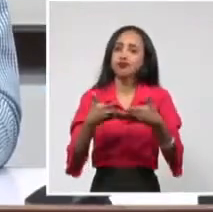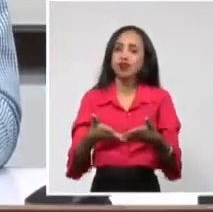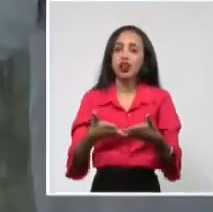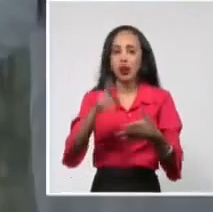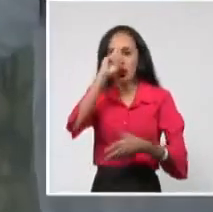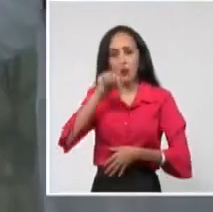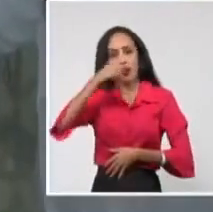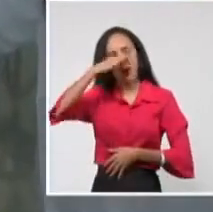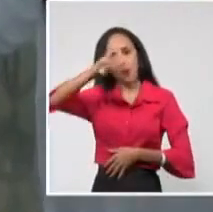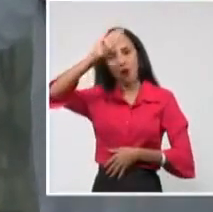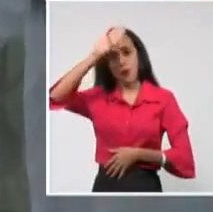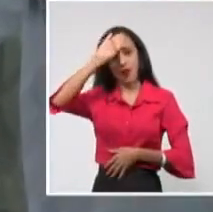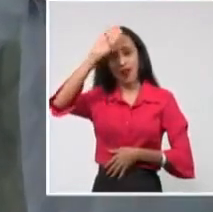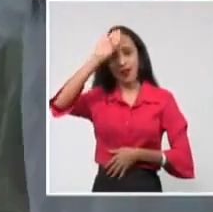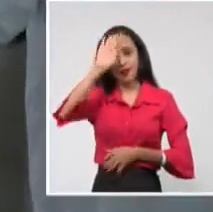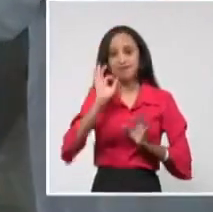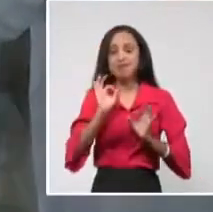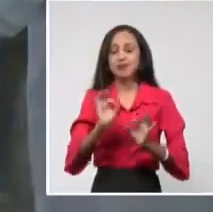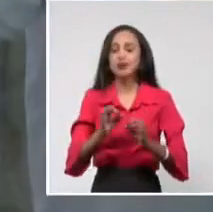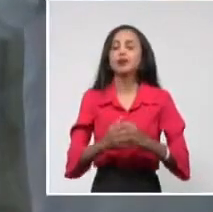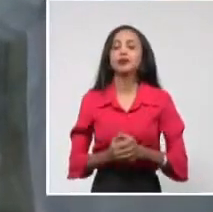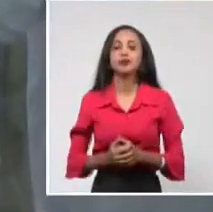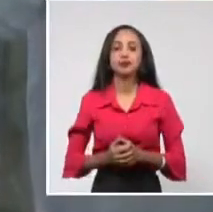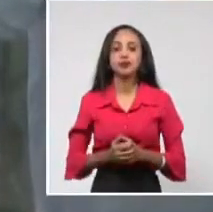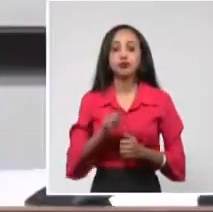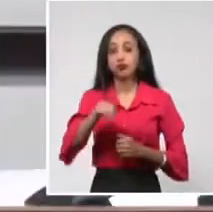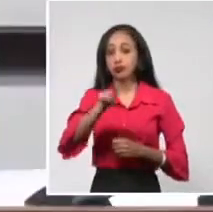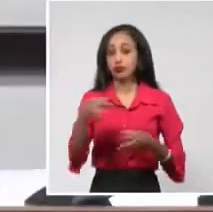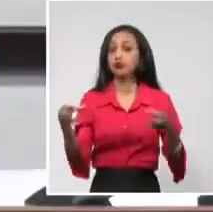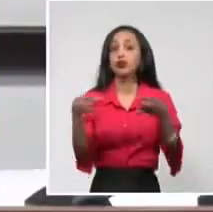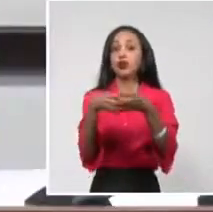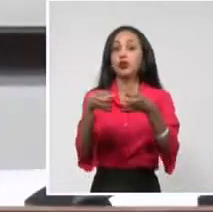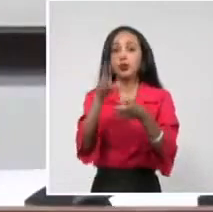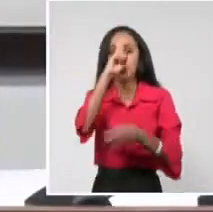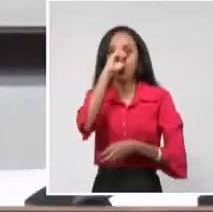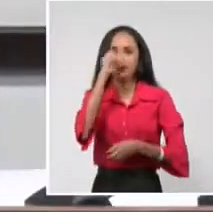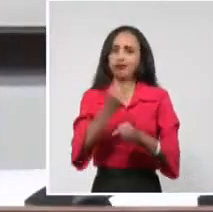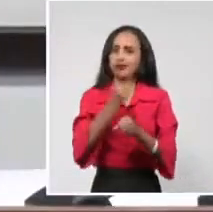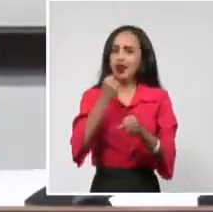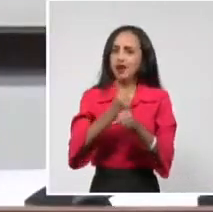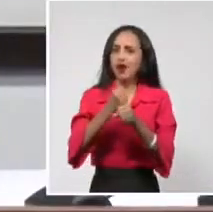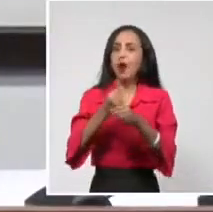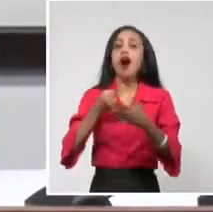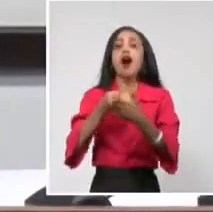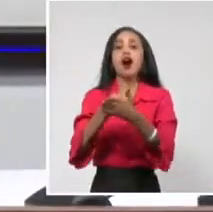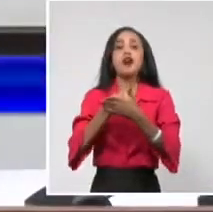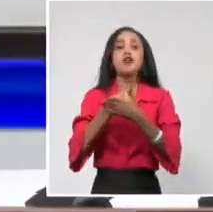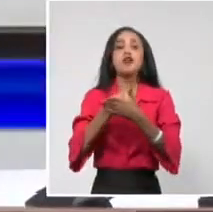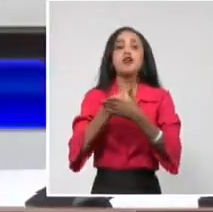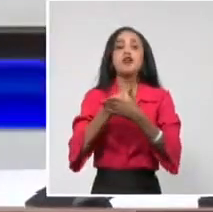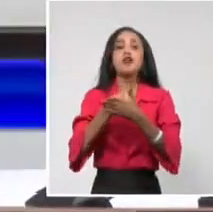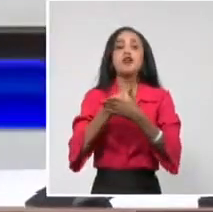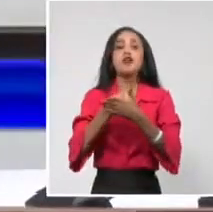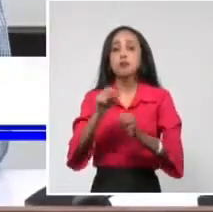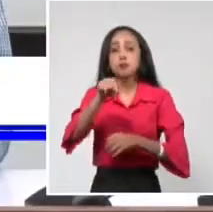cubanos de la salud. Esta brigada trabajó en la asesoría en Guinea-Conakry a la